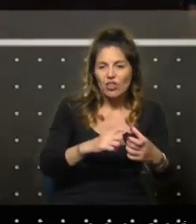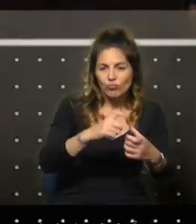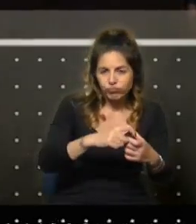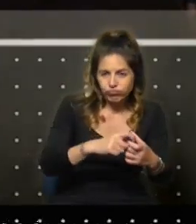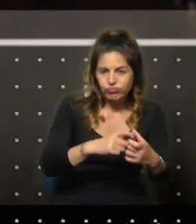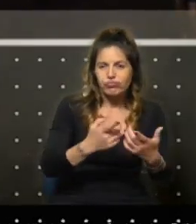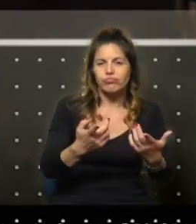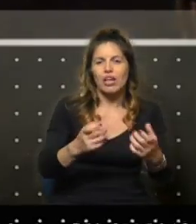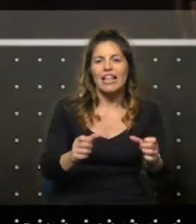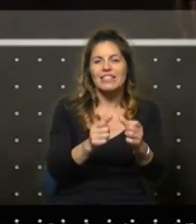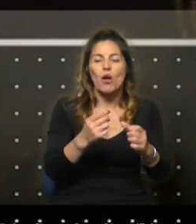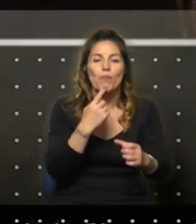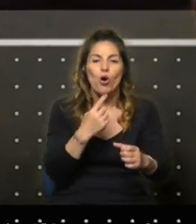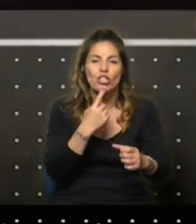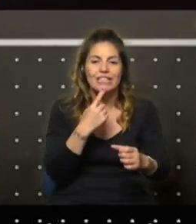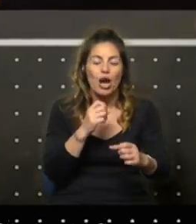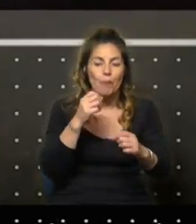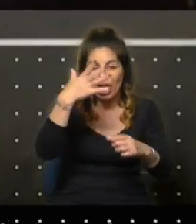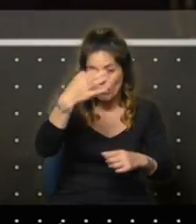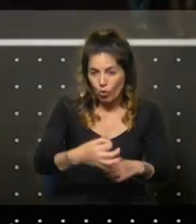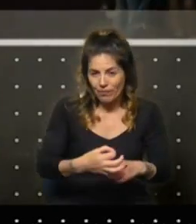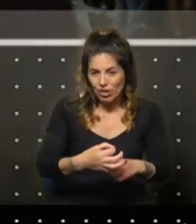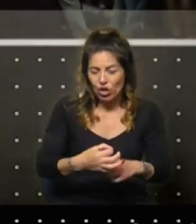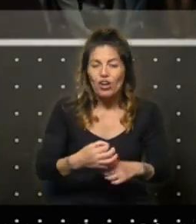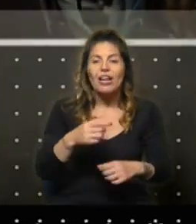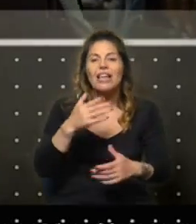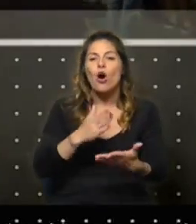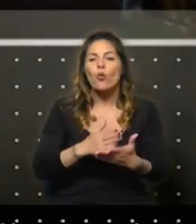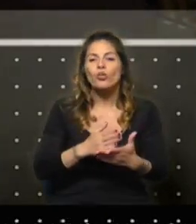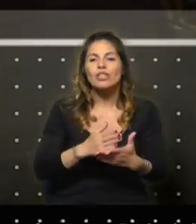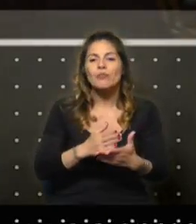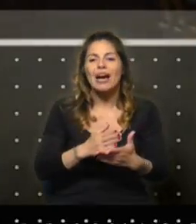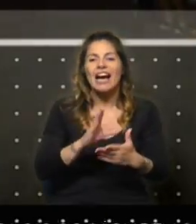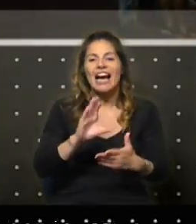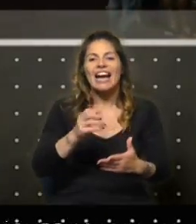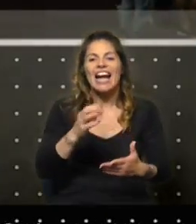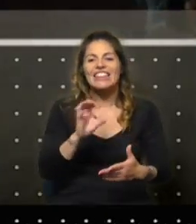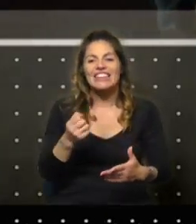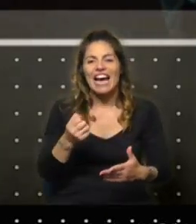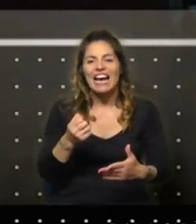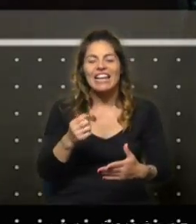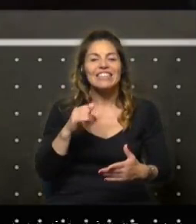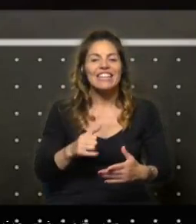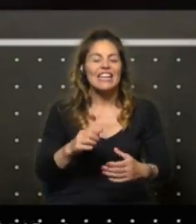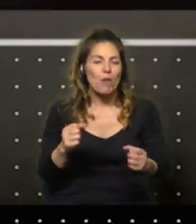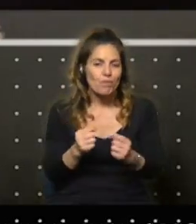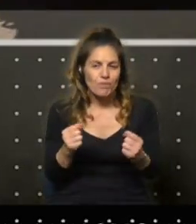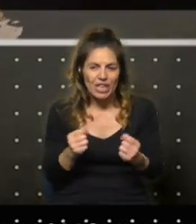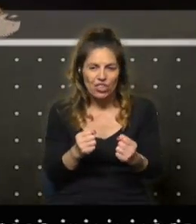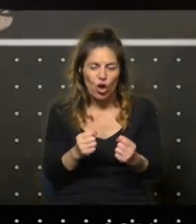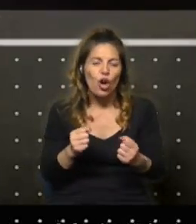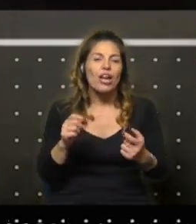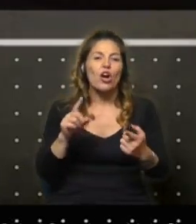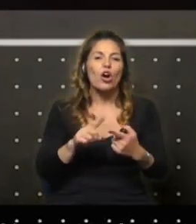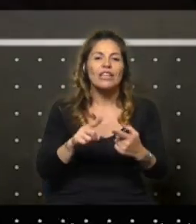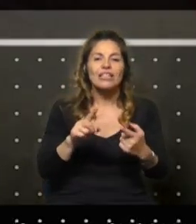el hecho de hacer políticas para el pueblo la última teago se gritaba acá la casta tiene miedo y por otro lado en este acuerdo político de alguna manera la